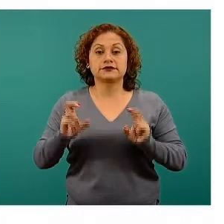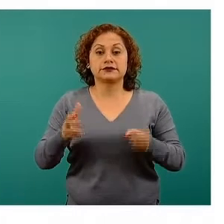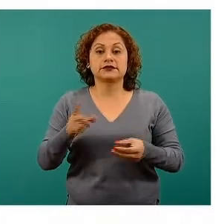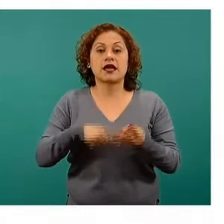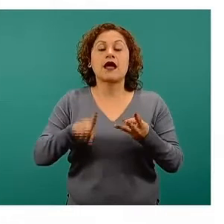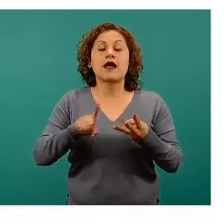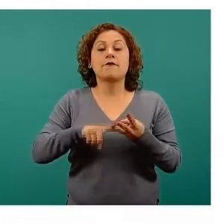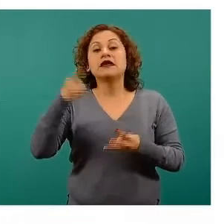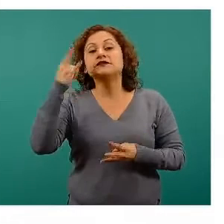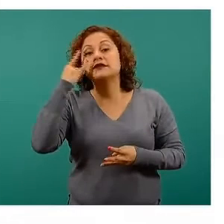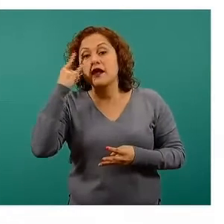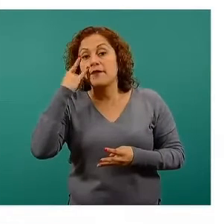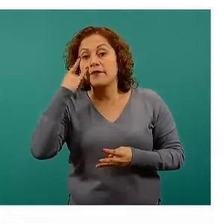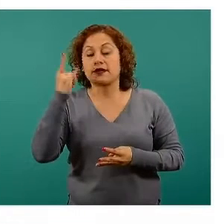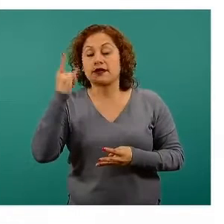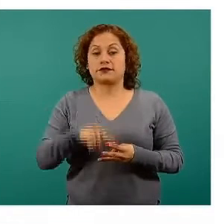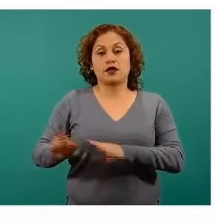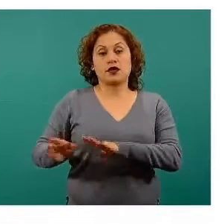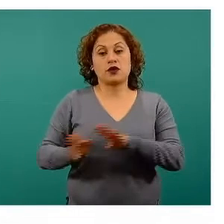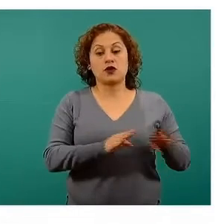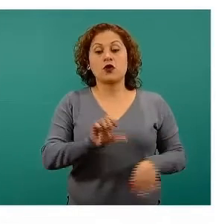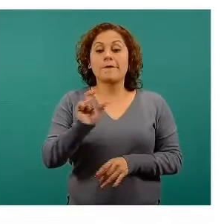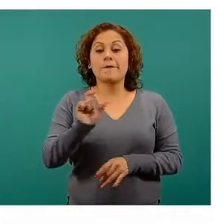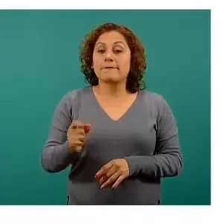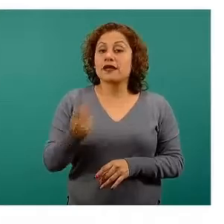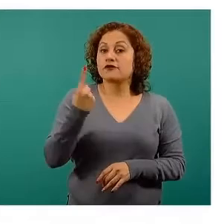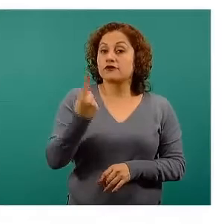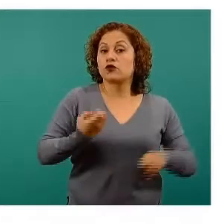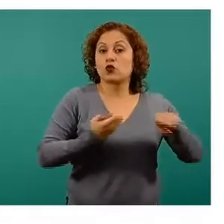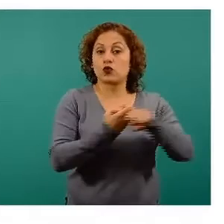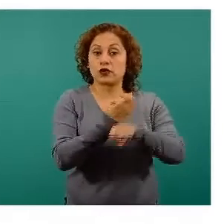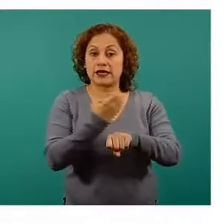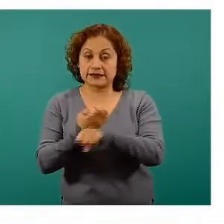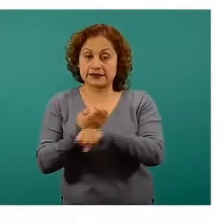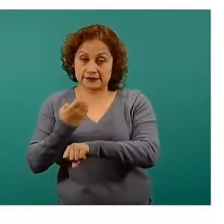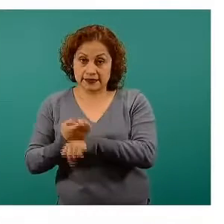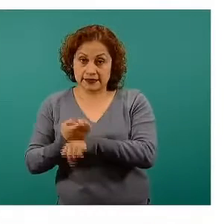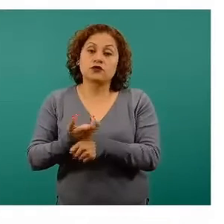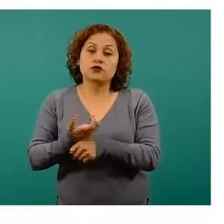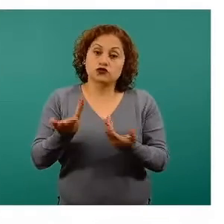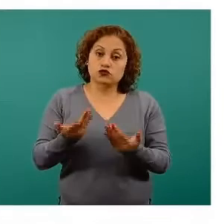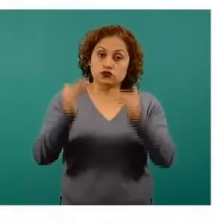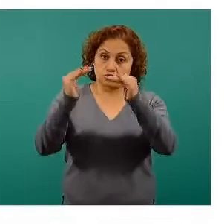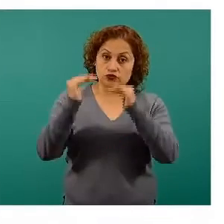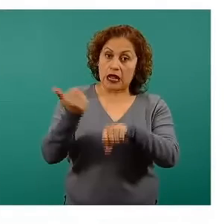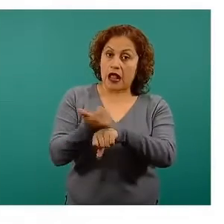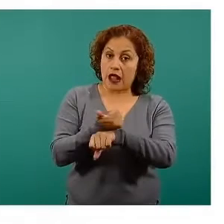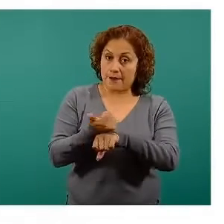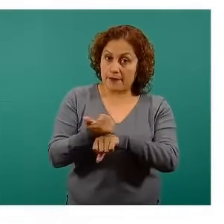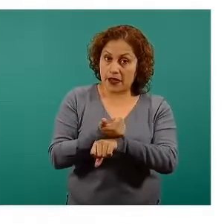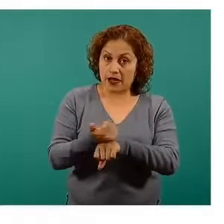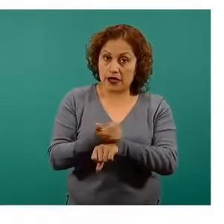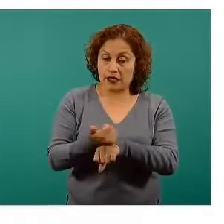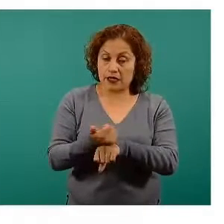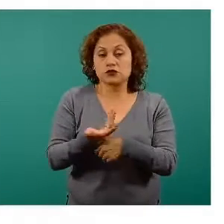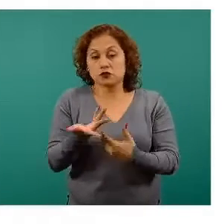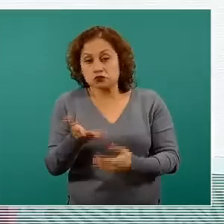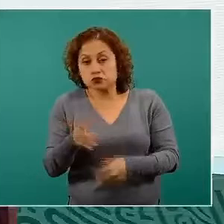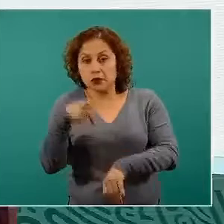de Campeche. Tenemos 21 entidades federativas en el riesgo siguiente, el amarillo, que es